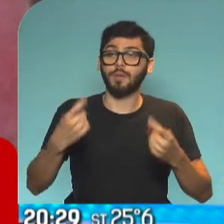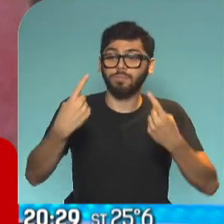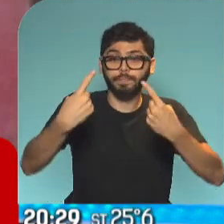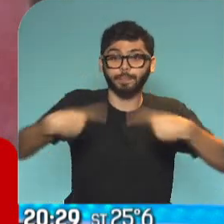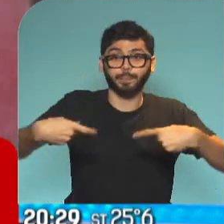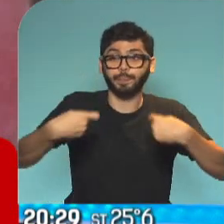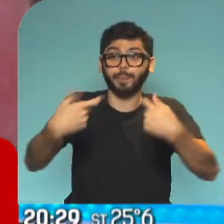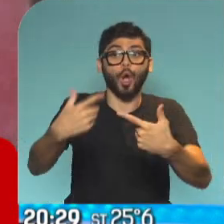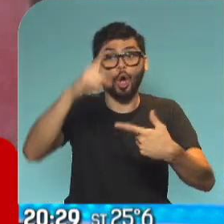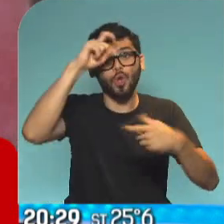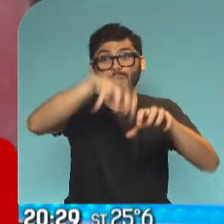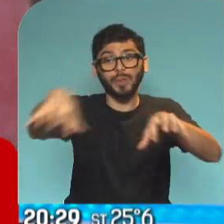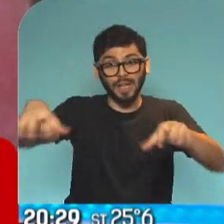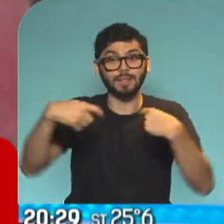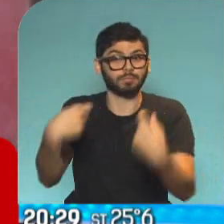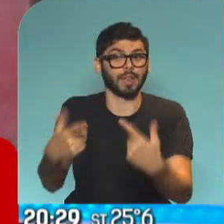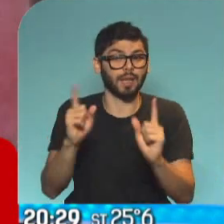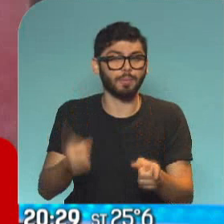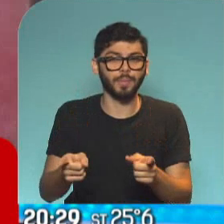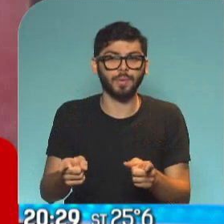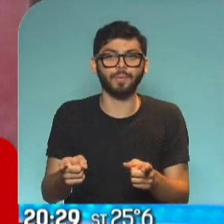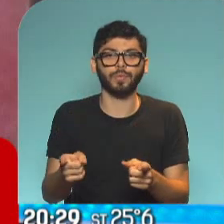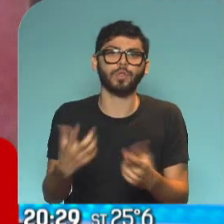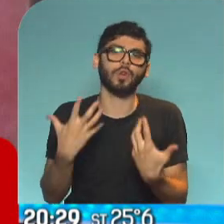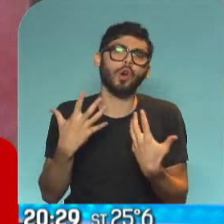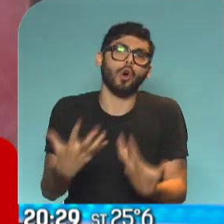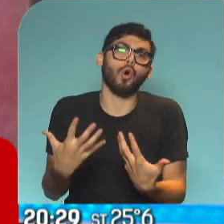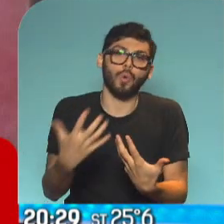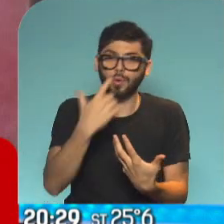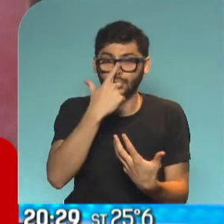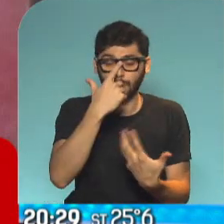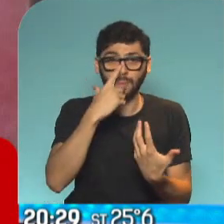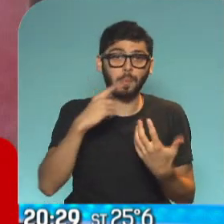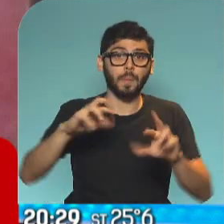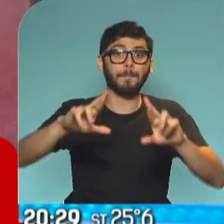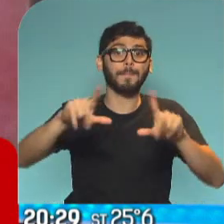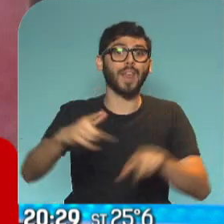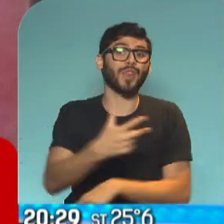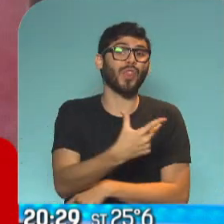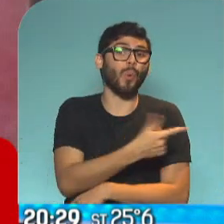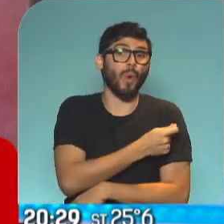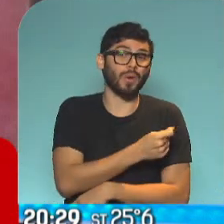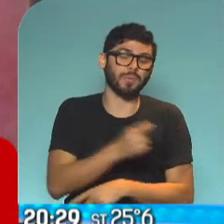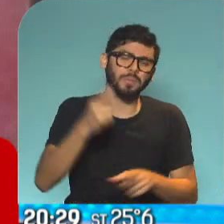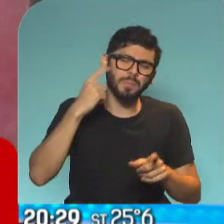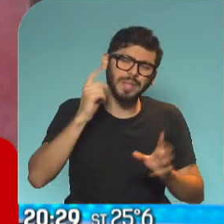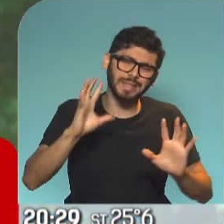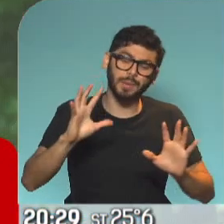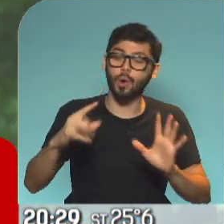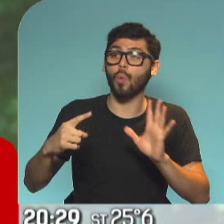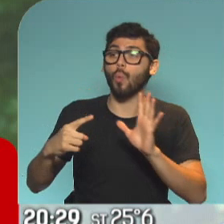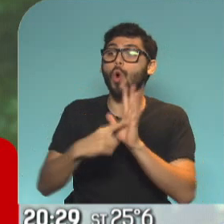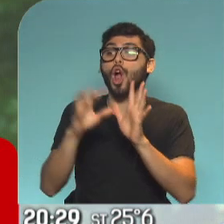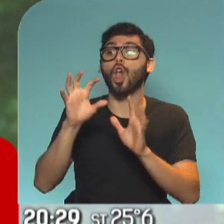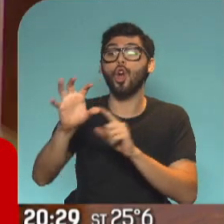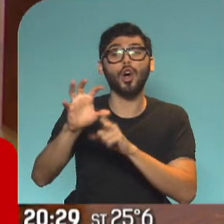los centros de salud para atender esta circunstancia. La defensa obviamente del mega plan de vacunación, tengamos en cuenta lo que significa la provincia de Buenos